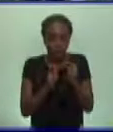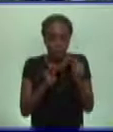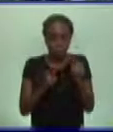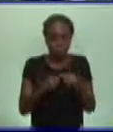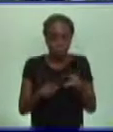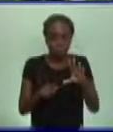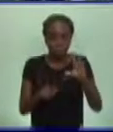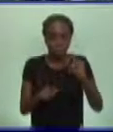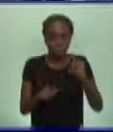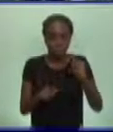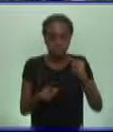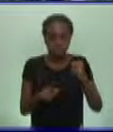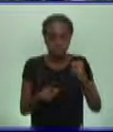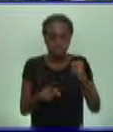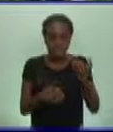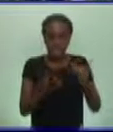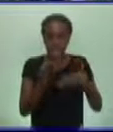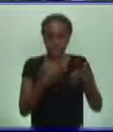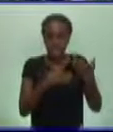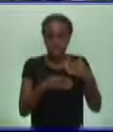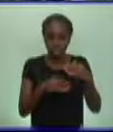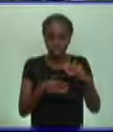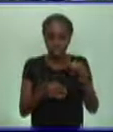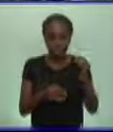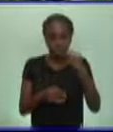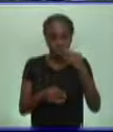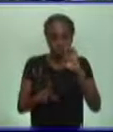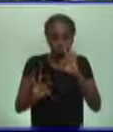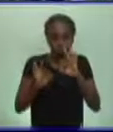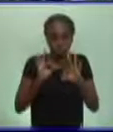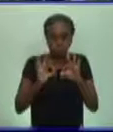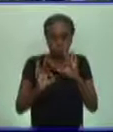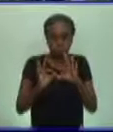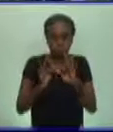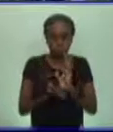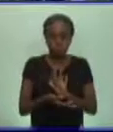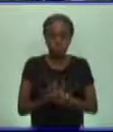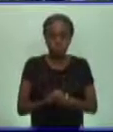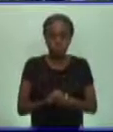decía ahorita que hay que comerlo con mucho cuidado.